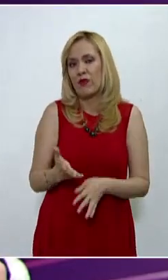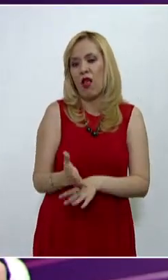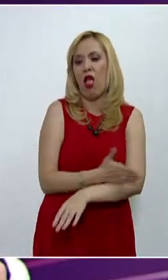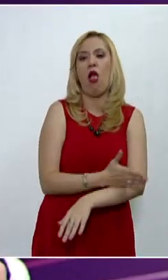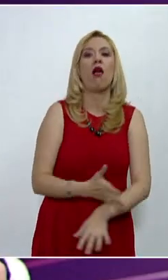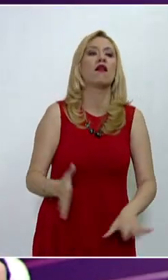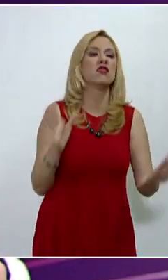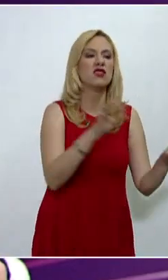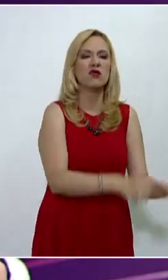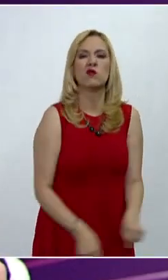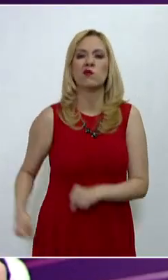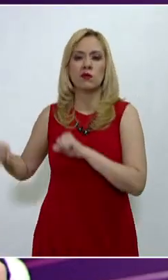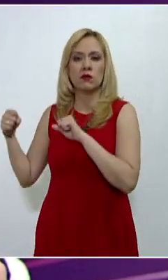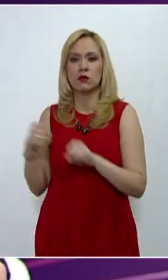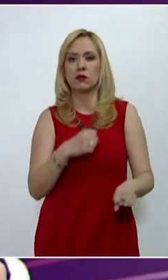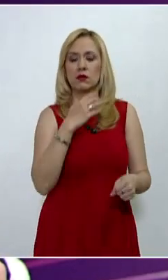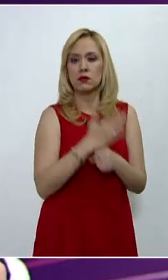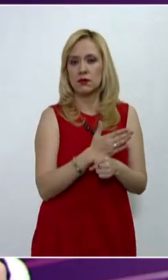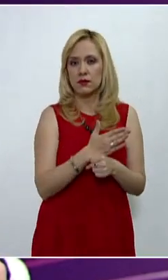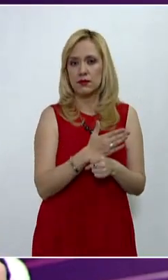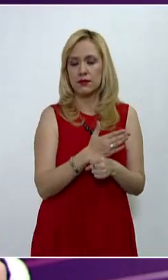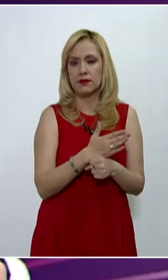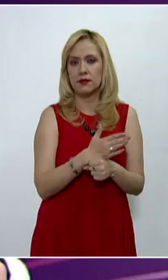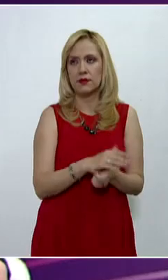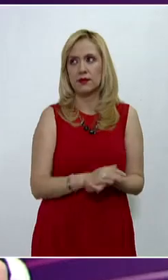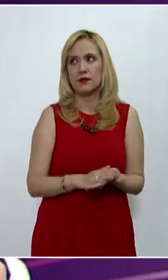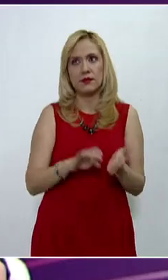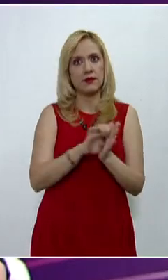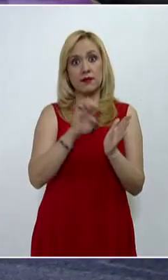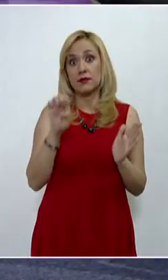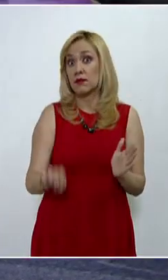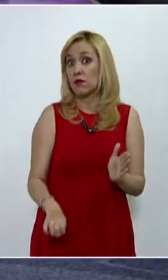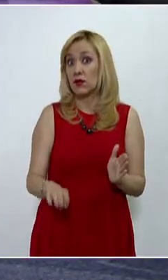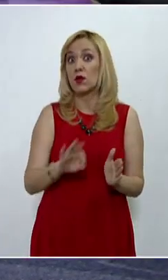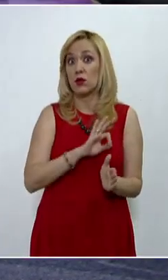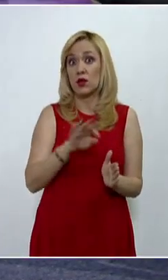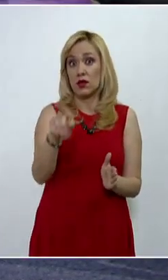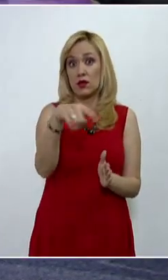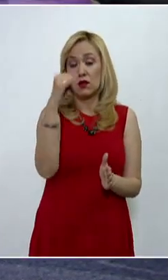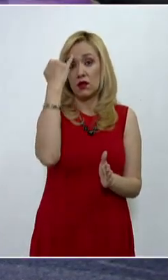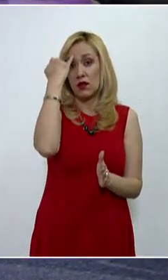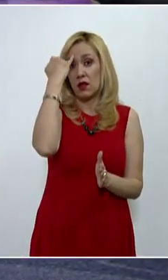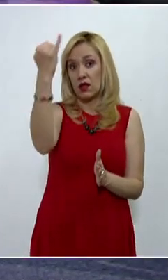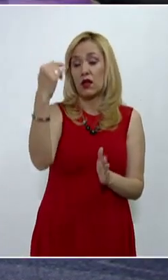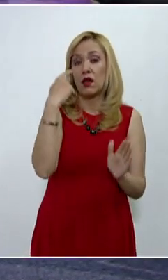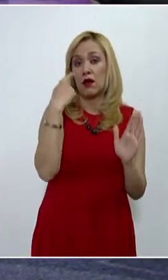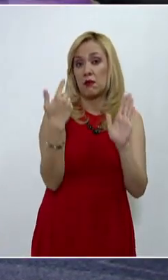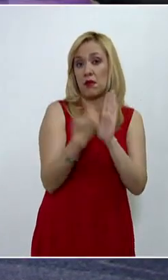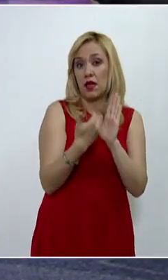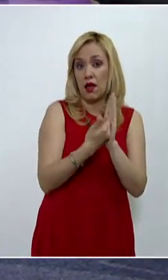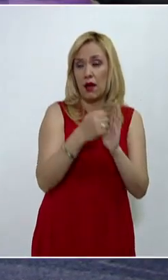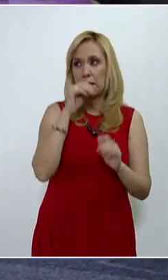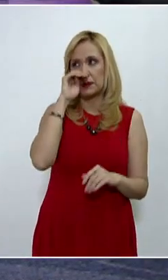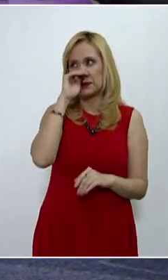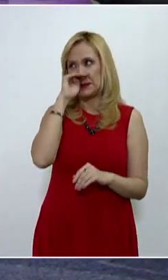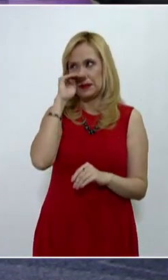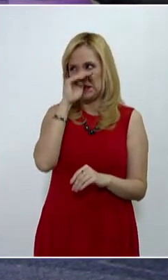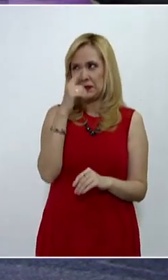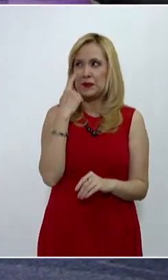la aplicación de una medida punitiva. Claro, me parece que un par de ejemplos podrían ayudar incluso para que la gente vea de qué estamos hablando. Es